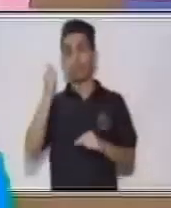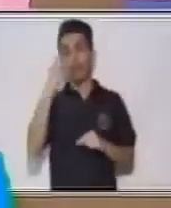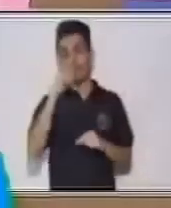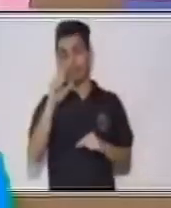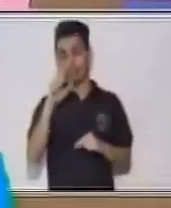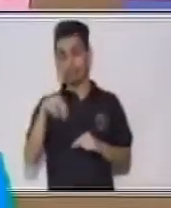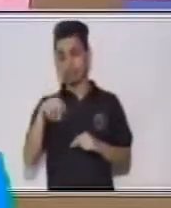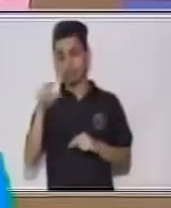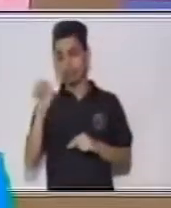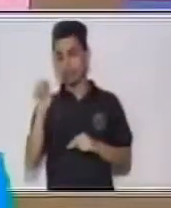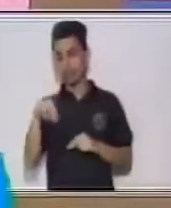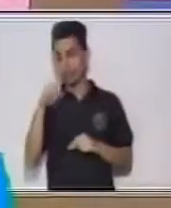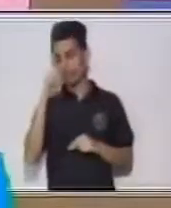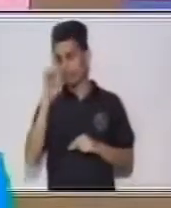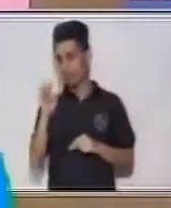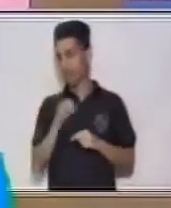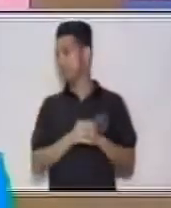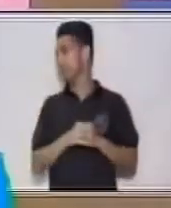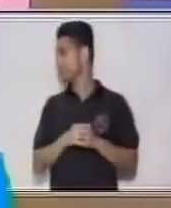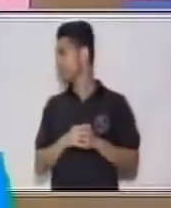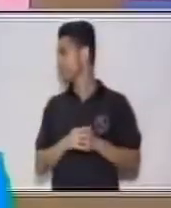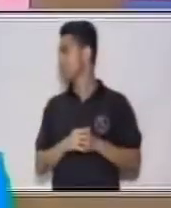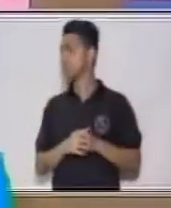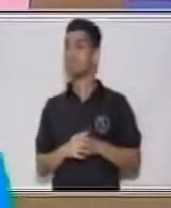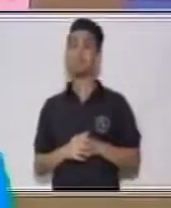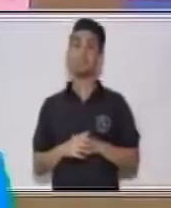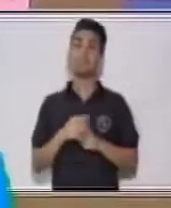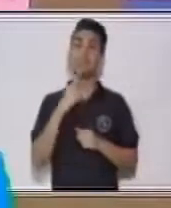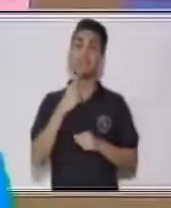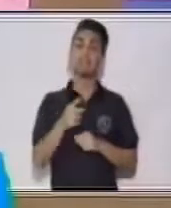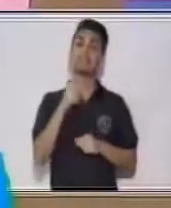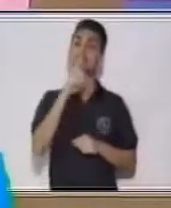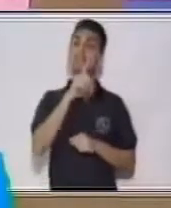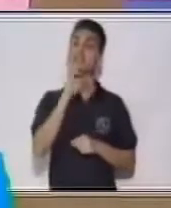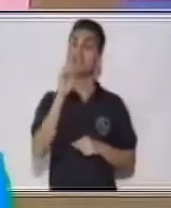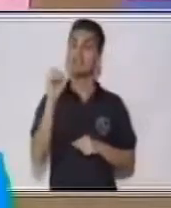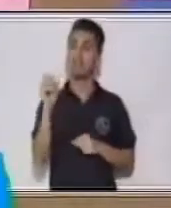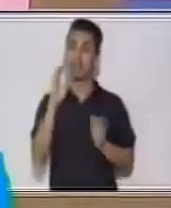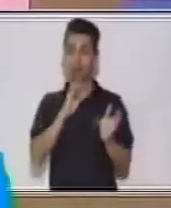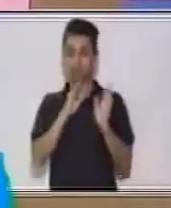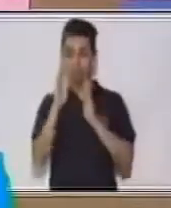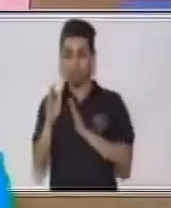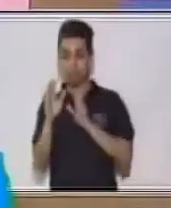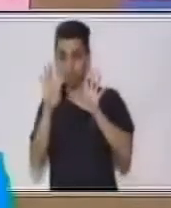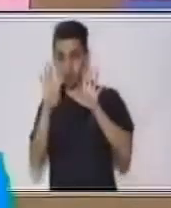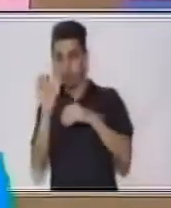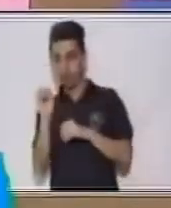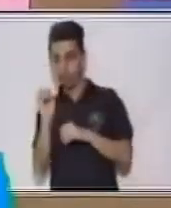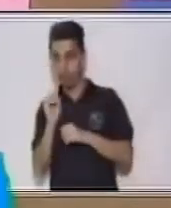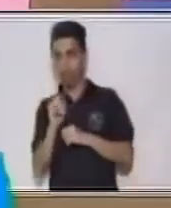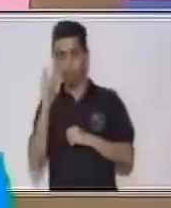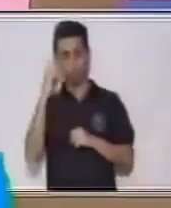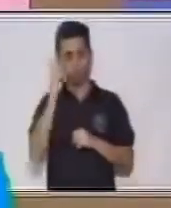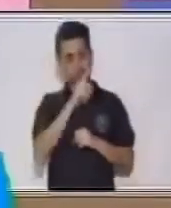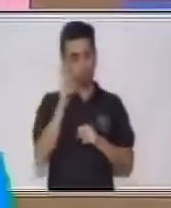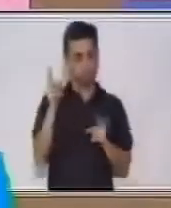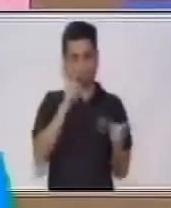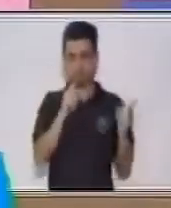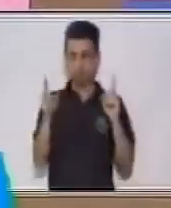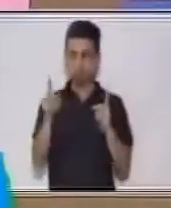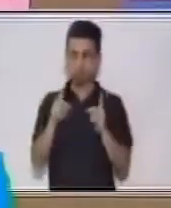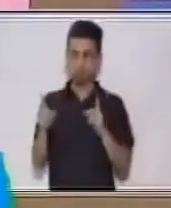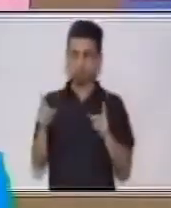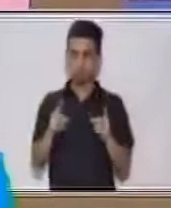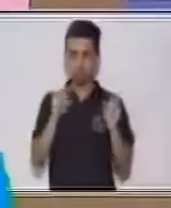siguiente dice 100 luego aquí hay un 90 que el patrón habría o qué